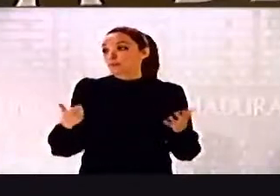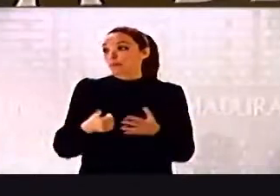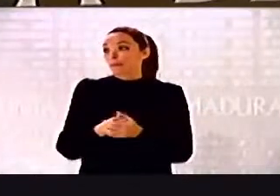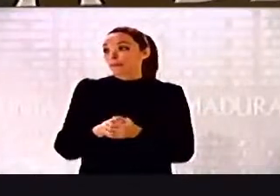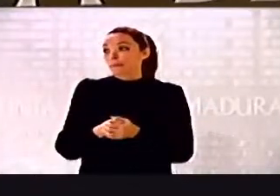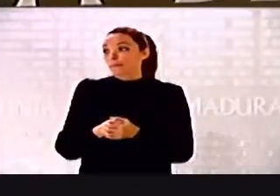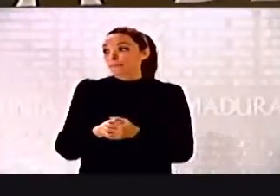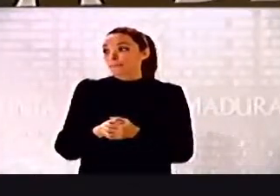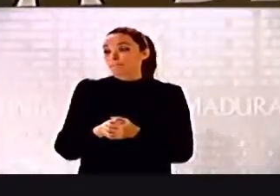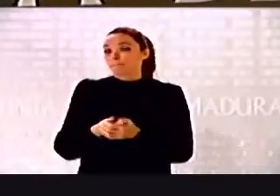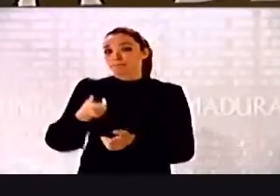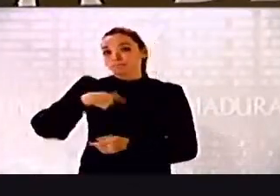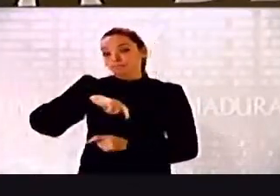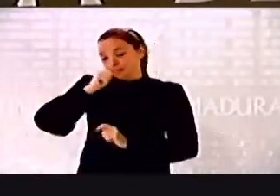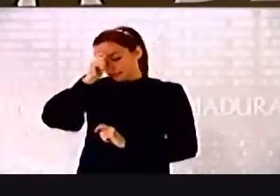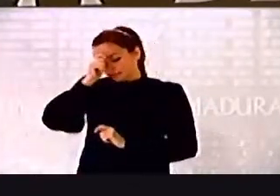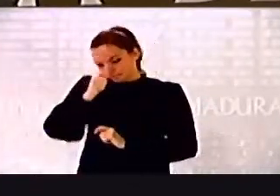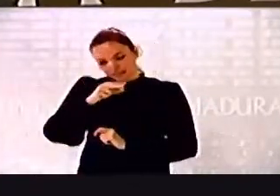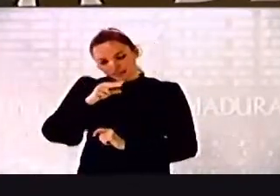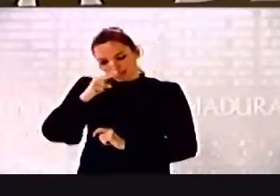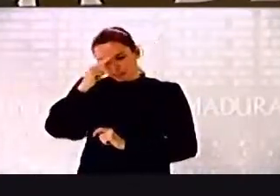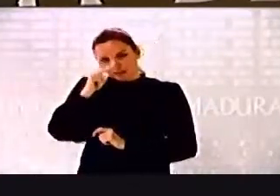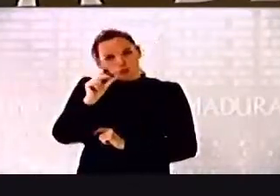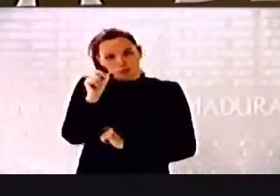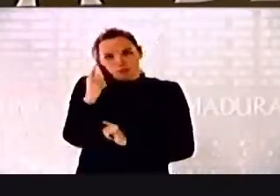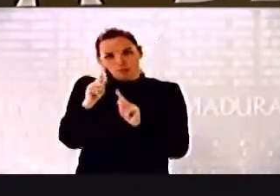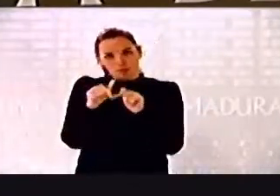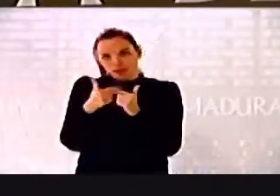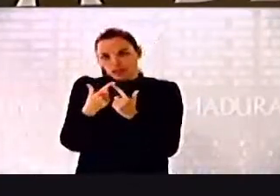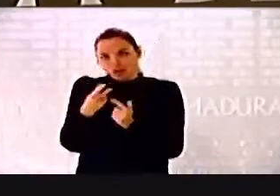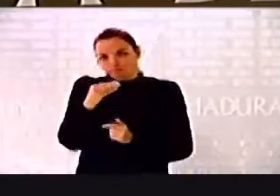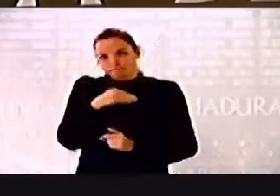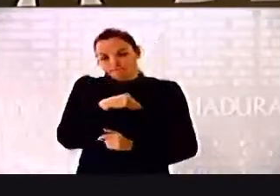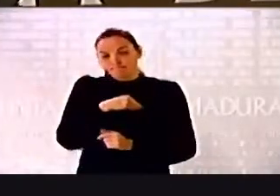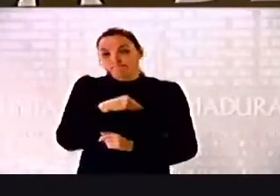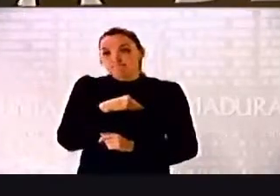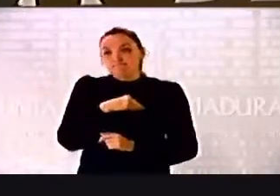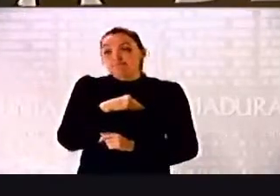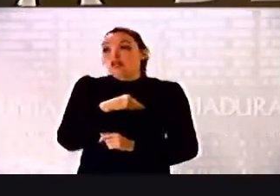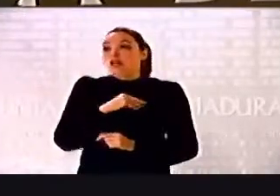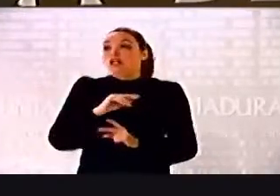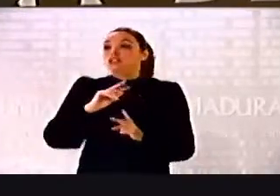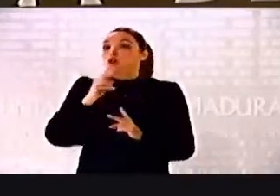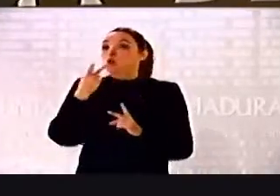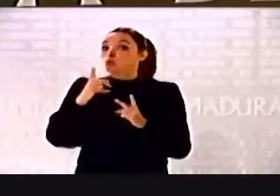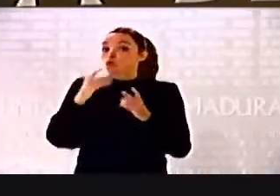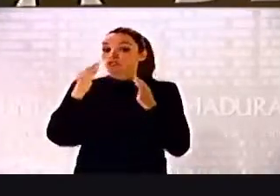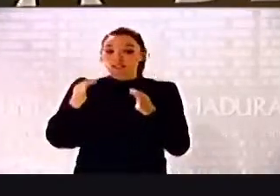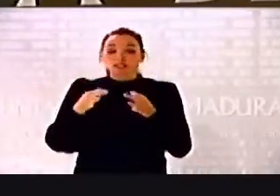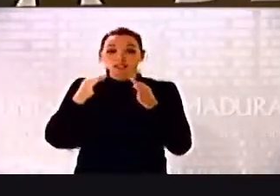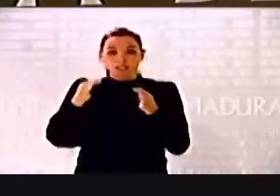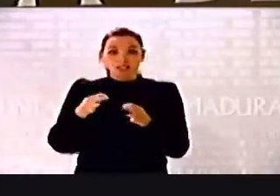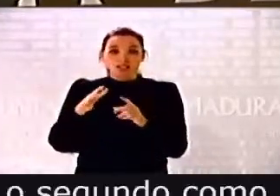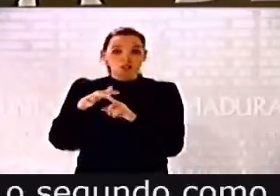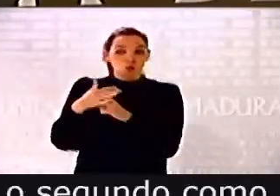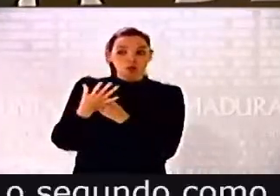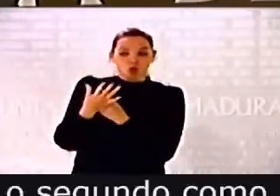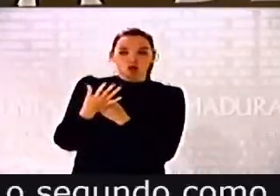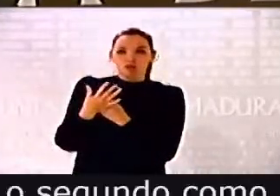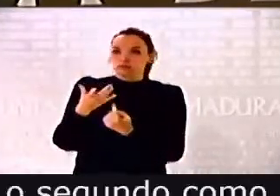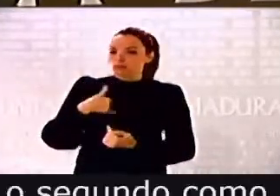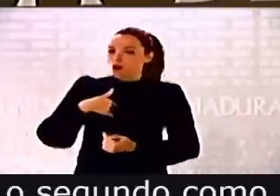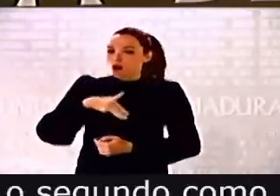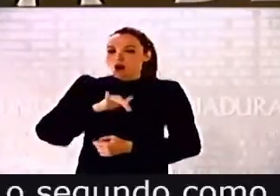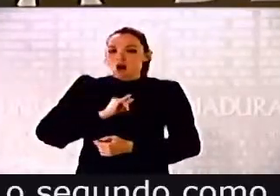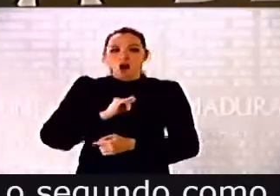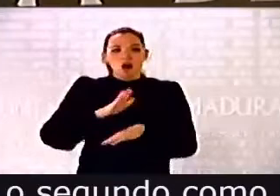todas nuestras condolencias a la familia, lo primero. Lo segundo, como siempre hacemos en estos casos, ponernos a disposición de la